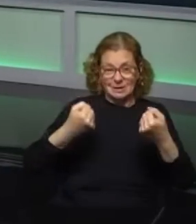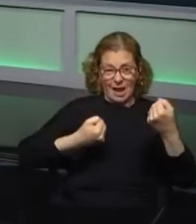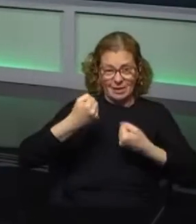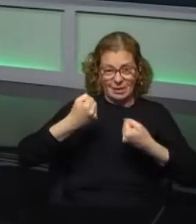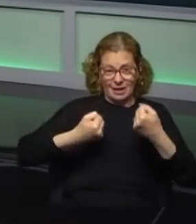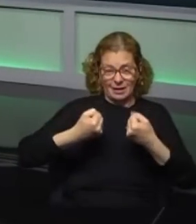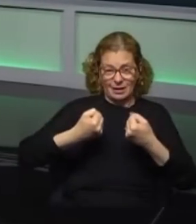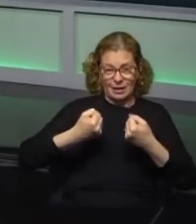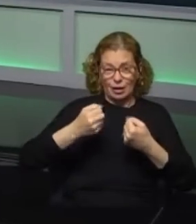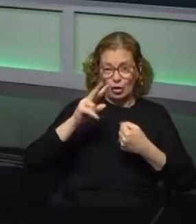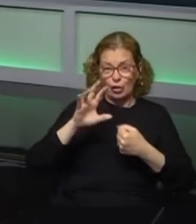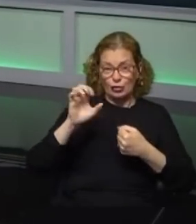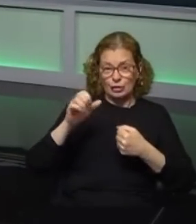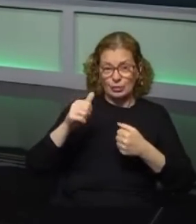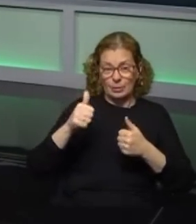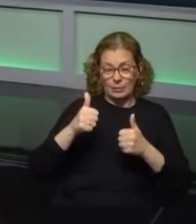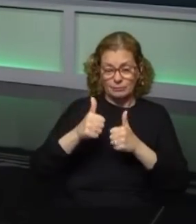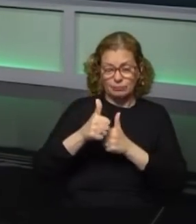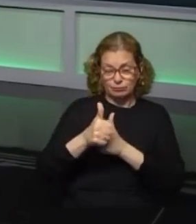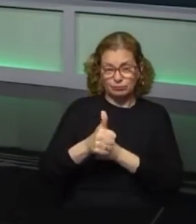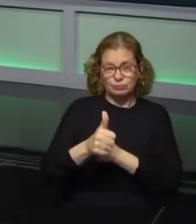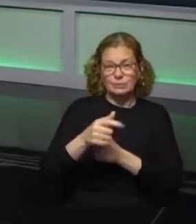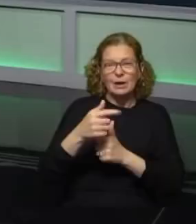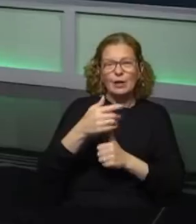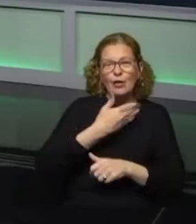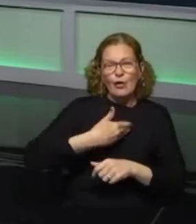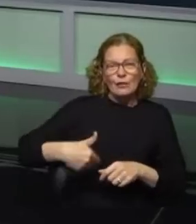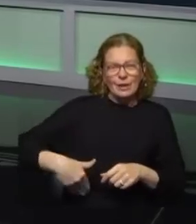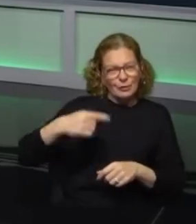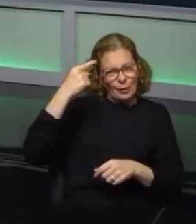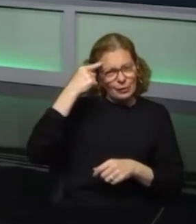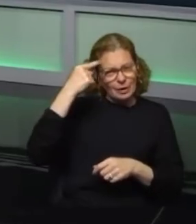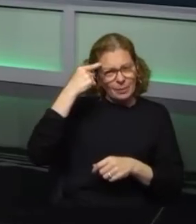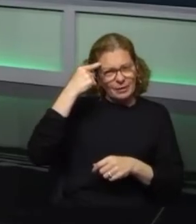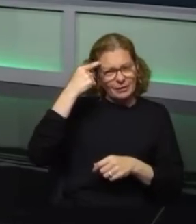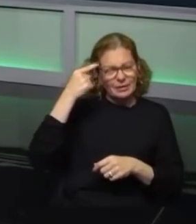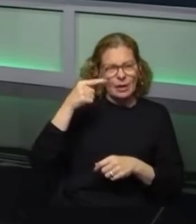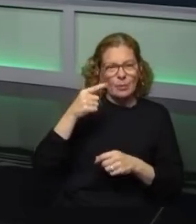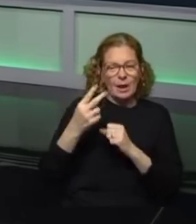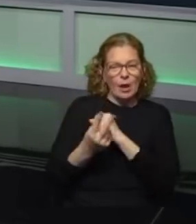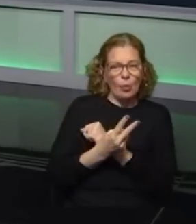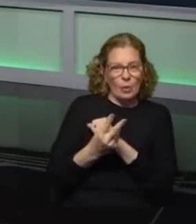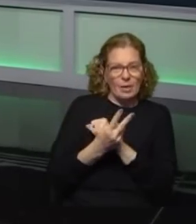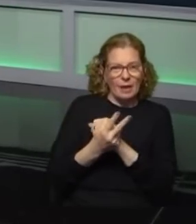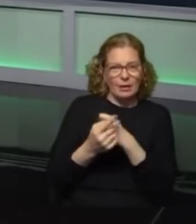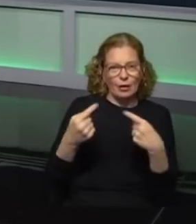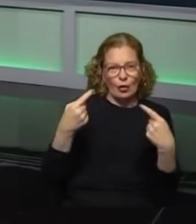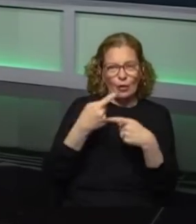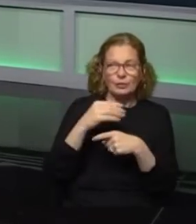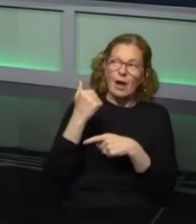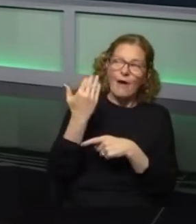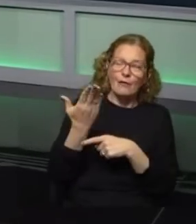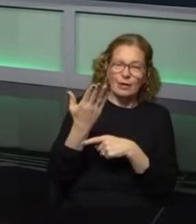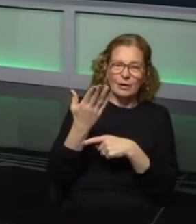esa operación de defensa que tiene pensada hacer el gobierno o pensado hacer el gobierno de lucayanco para protegerse de amenazas del exterior